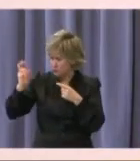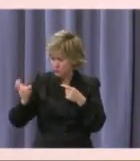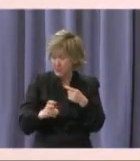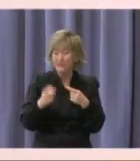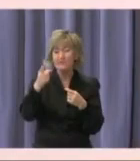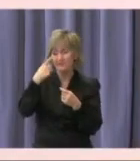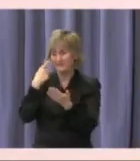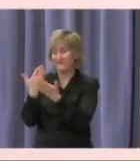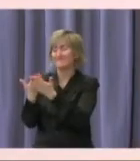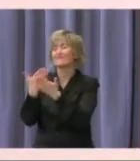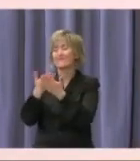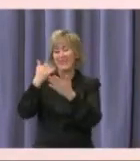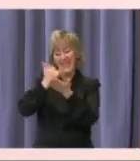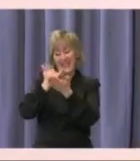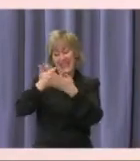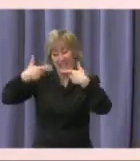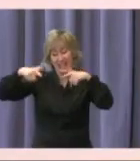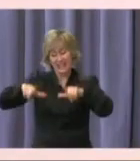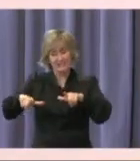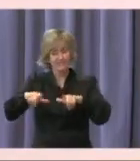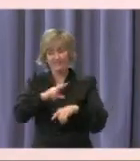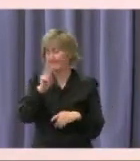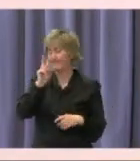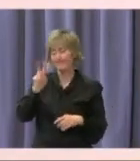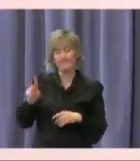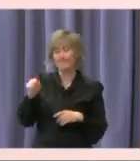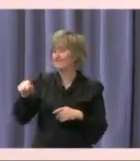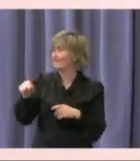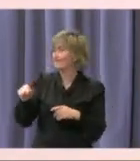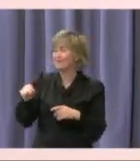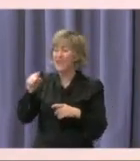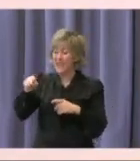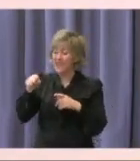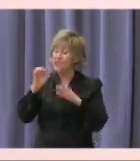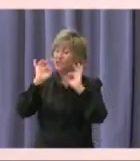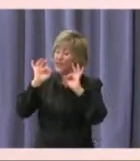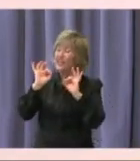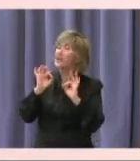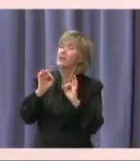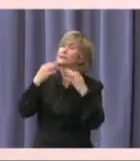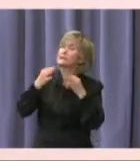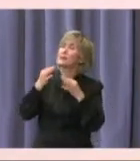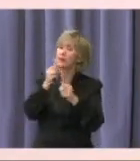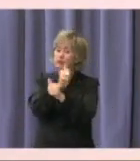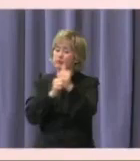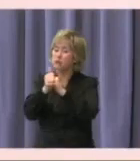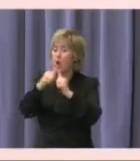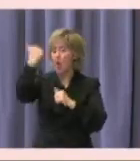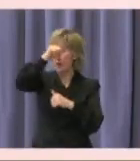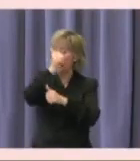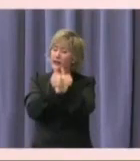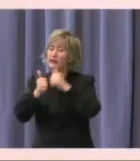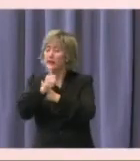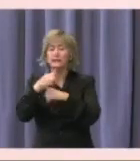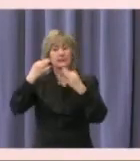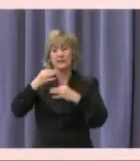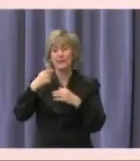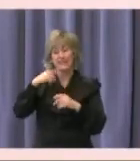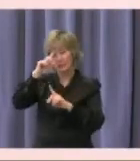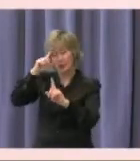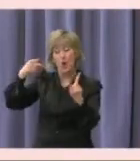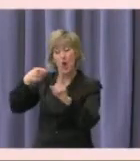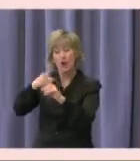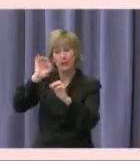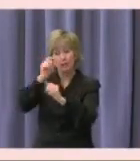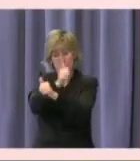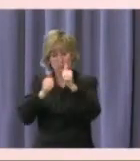clase, porque no movemos pieza. Es decir, el androcentrismo está instalado y si no reflexionamos sobre el androcentrismo, nadie dice,